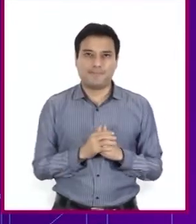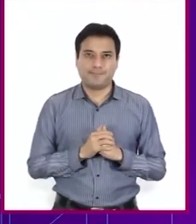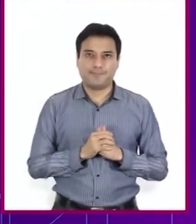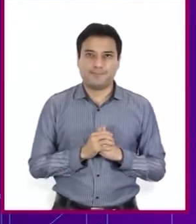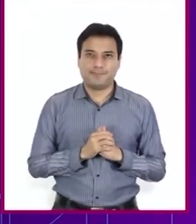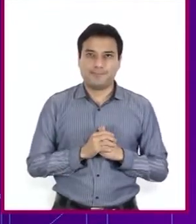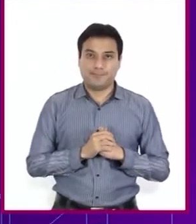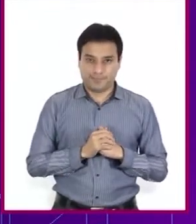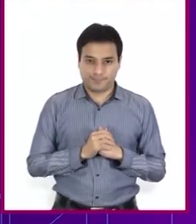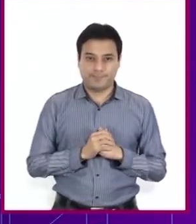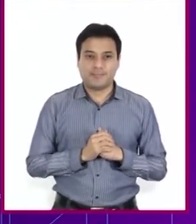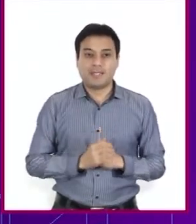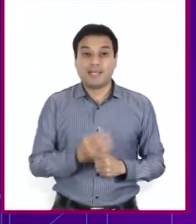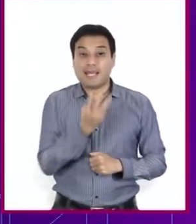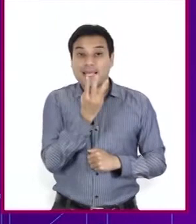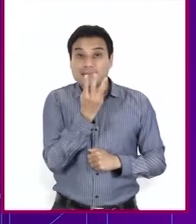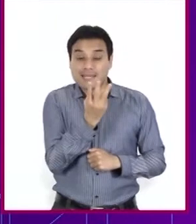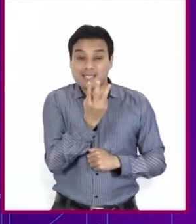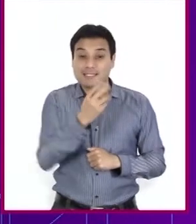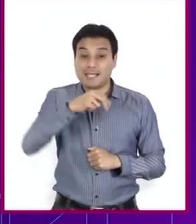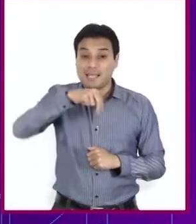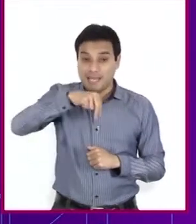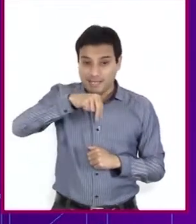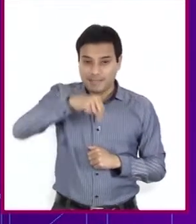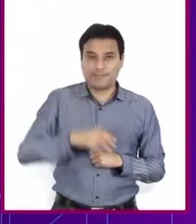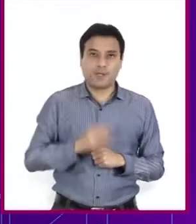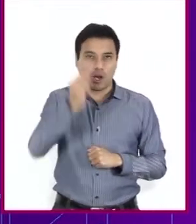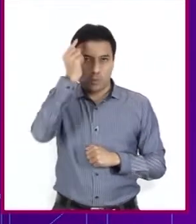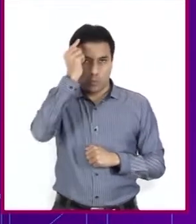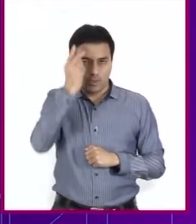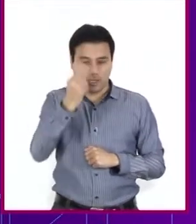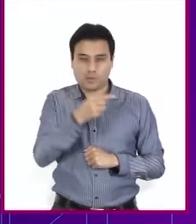específicamente 3n al cuadrado menos 1.